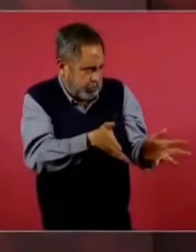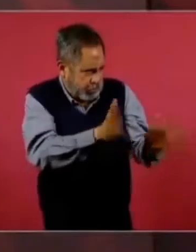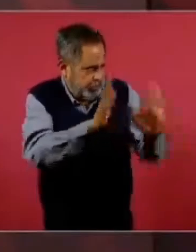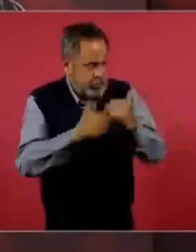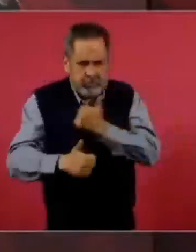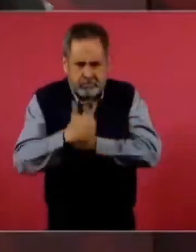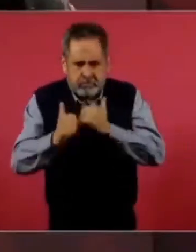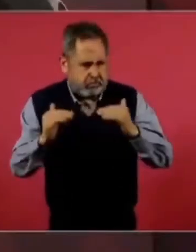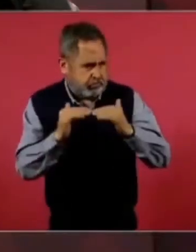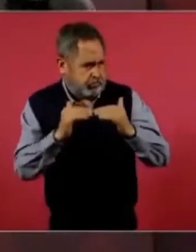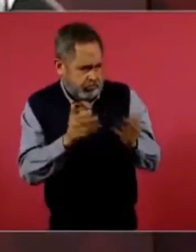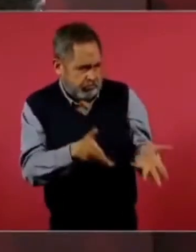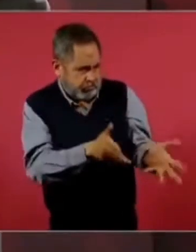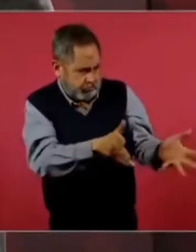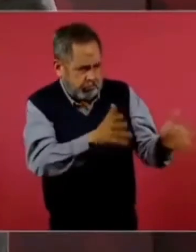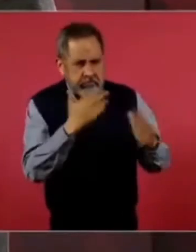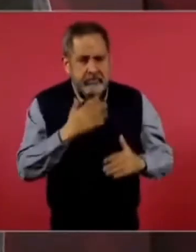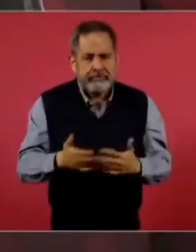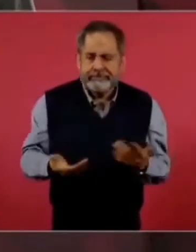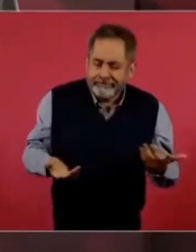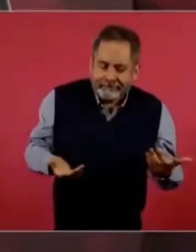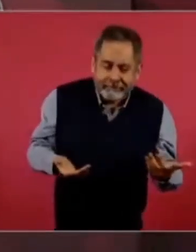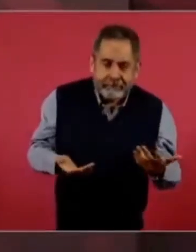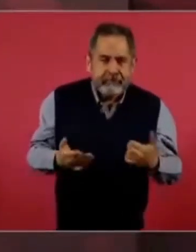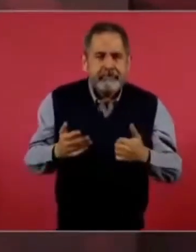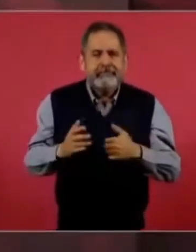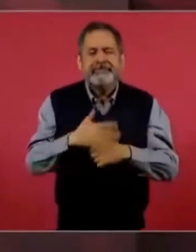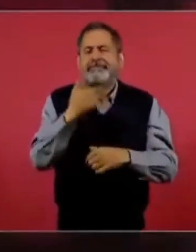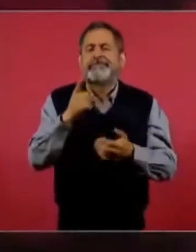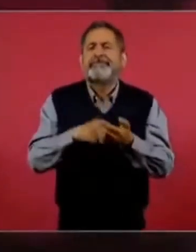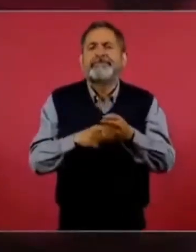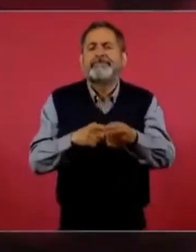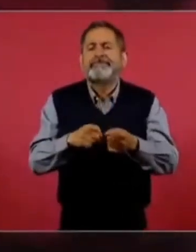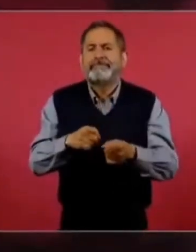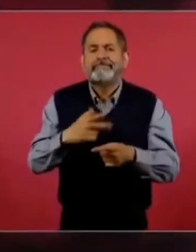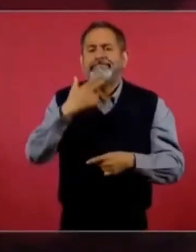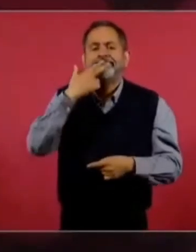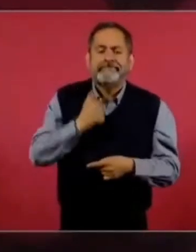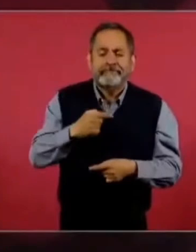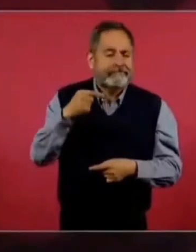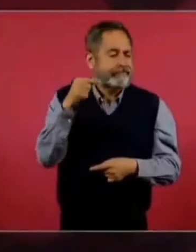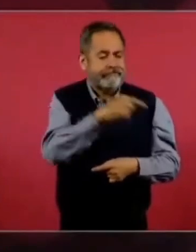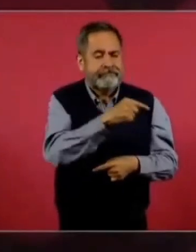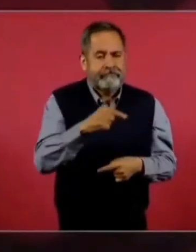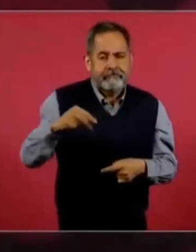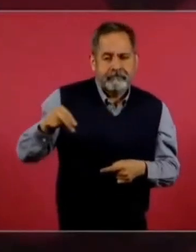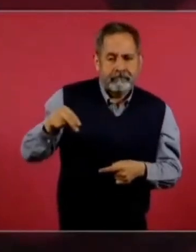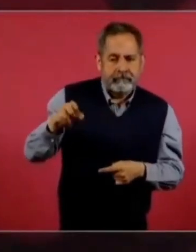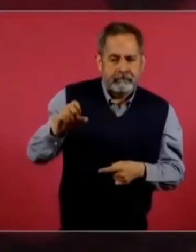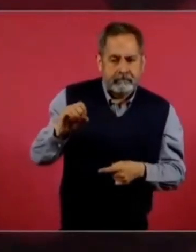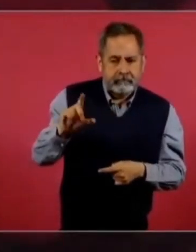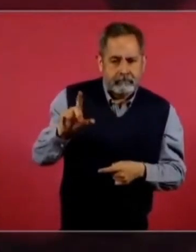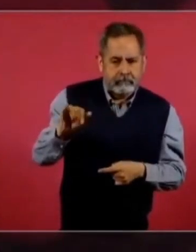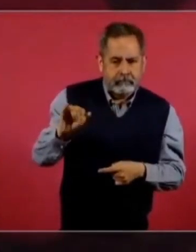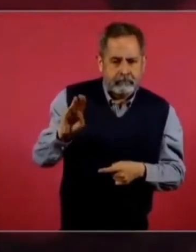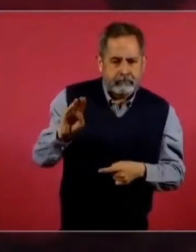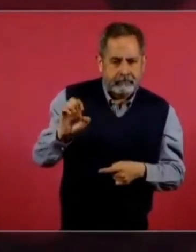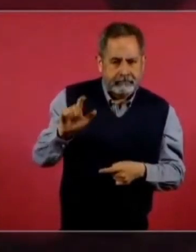¿Por qué no funciona en esencia? ¿Por qué no funcionó el neoliberalismo en México?